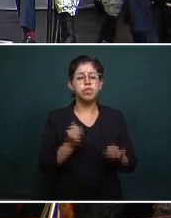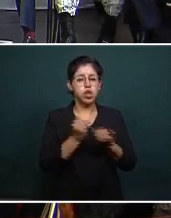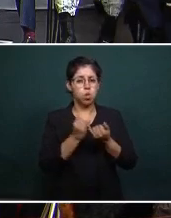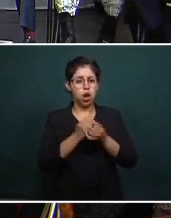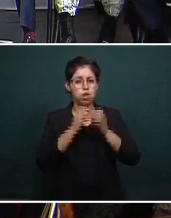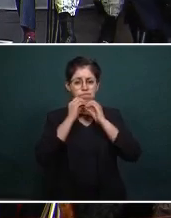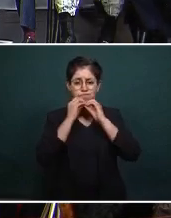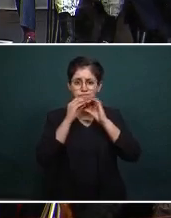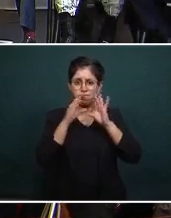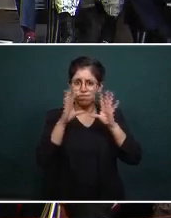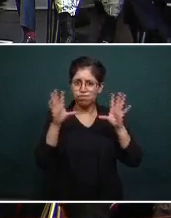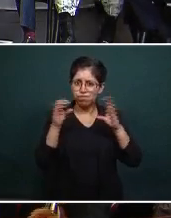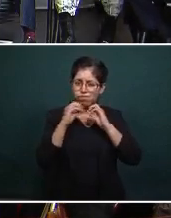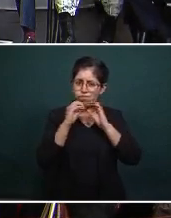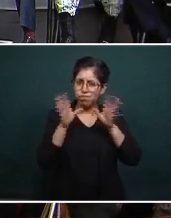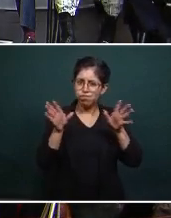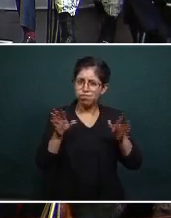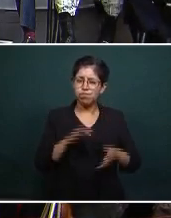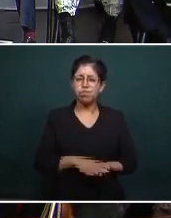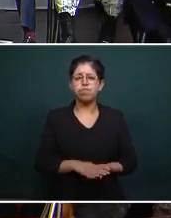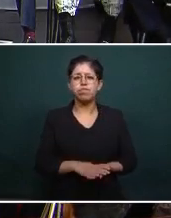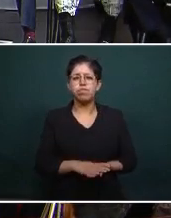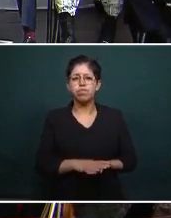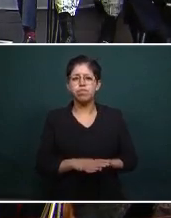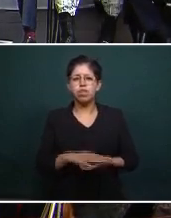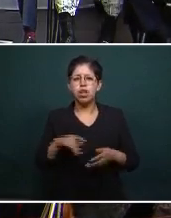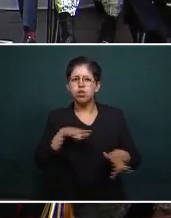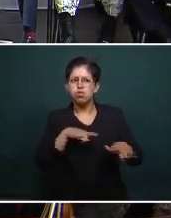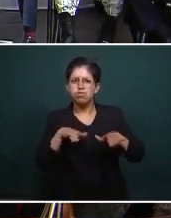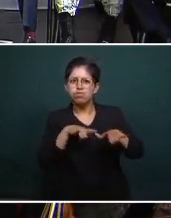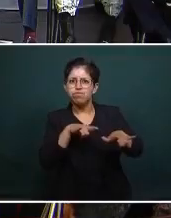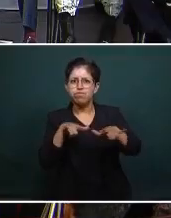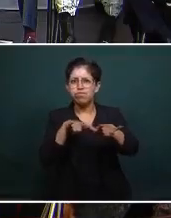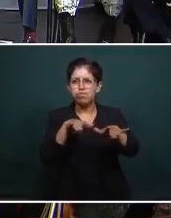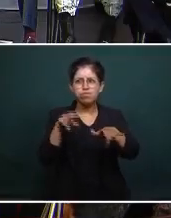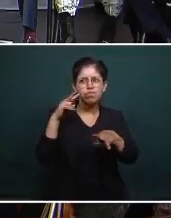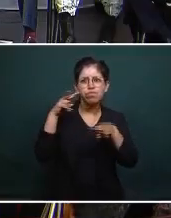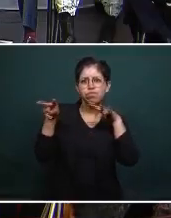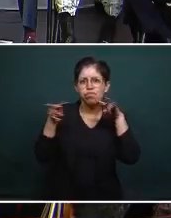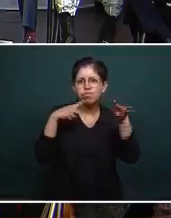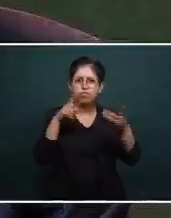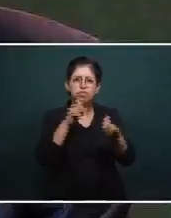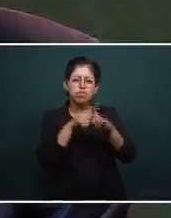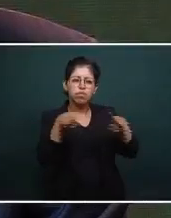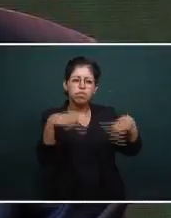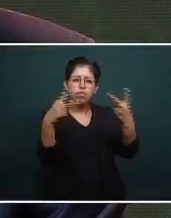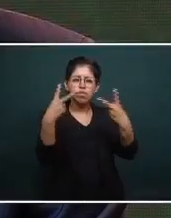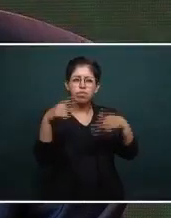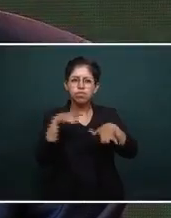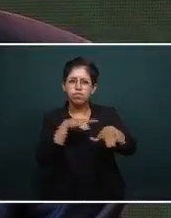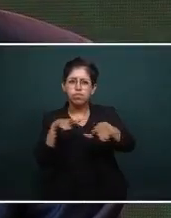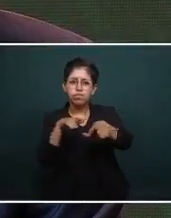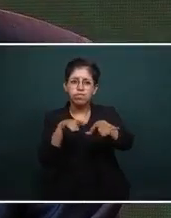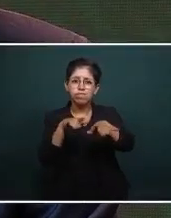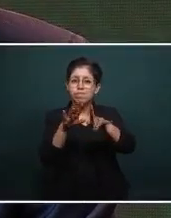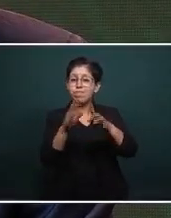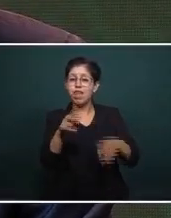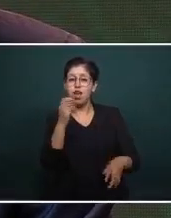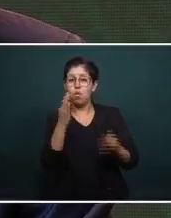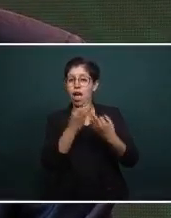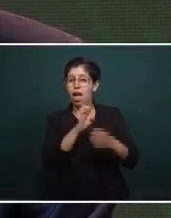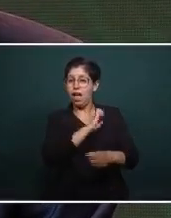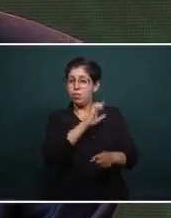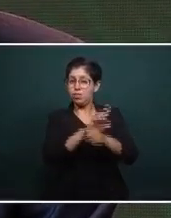sobre operativos que se llevan a cabo para confiscar armas, sobre todo en la frontera.